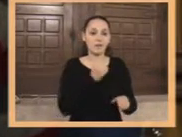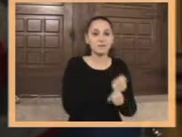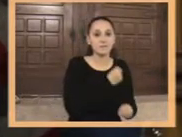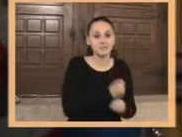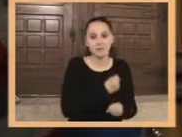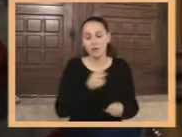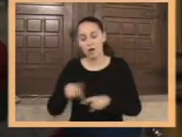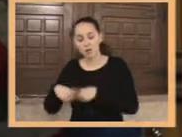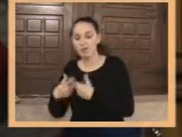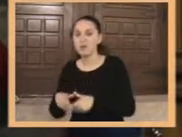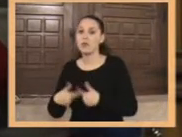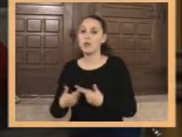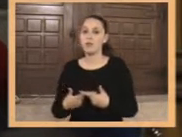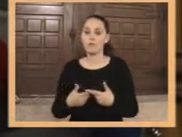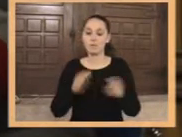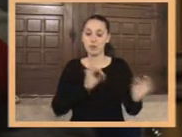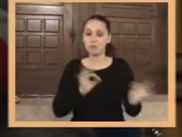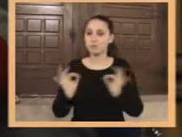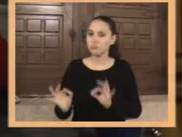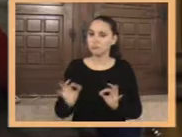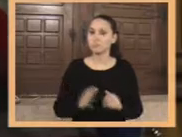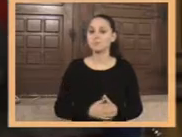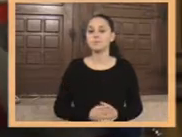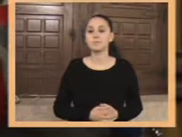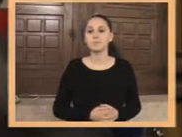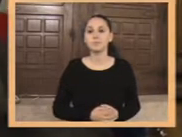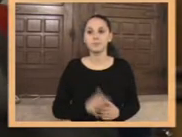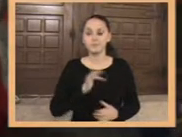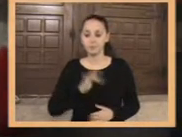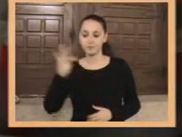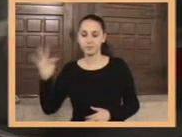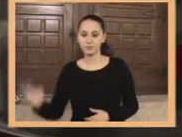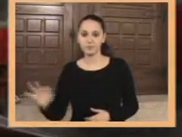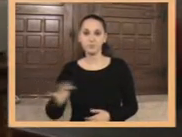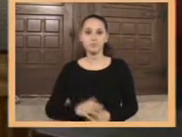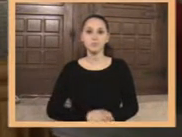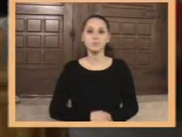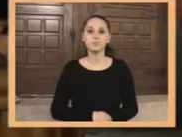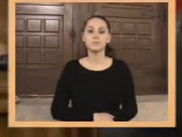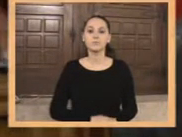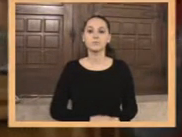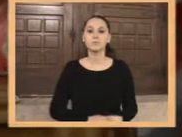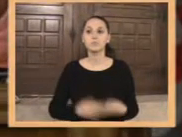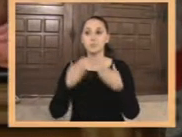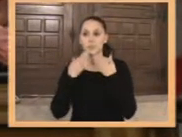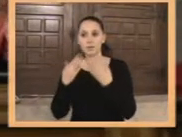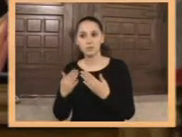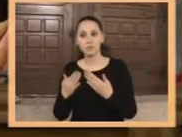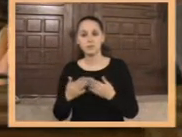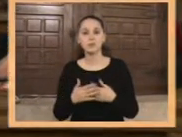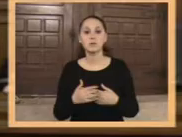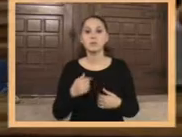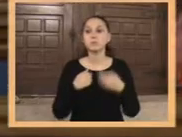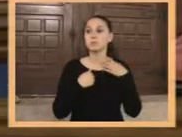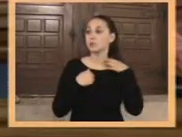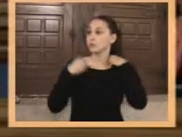la familia. Gracias. Muy bien, muchas gracias, señor Núñez. Señor Izquierdo tiene la palabra. Sí, muchísimas gracias. Yo no